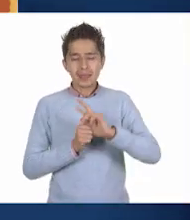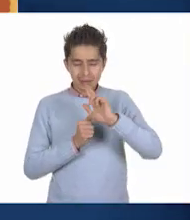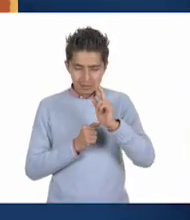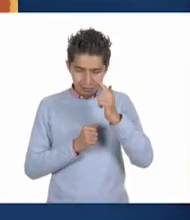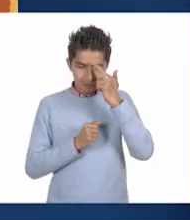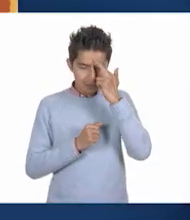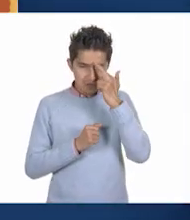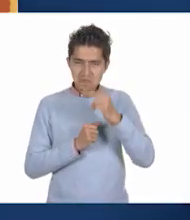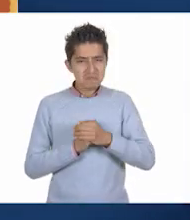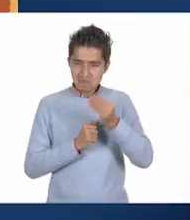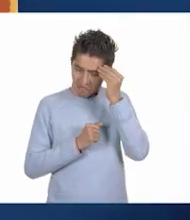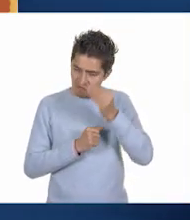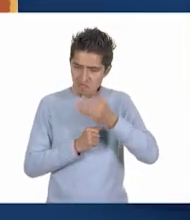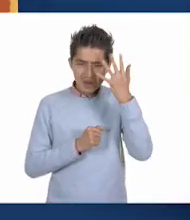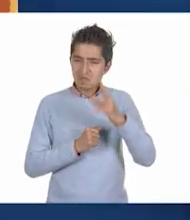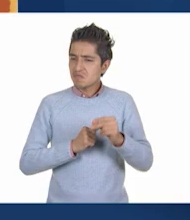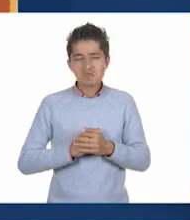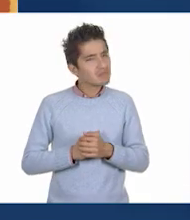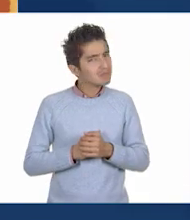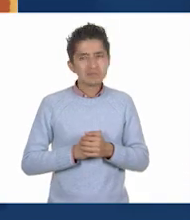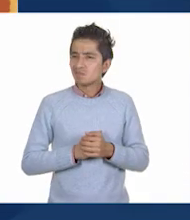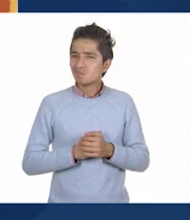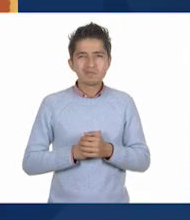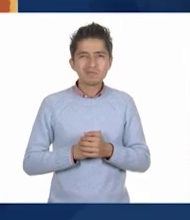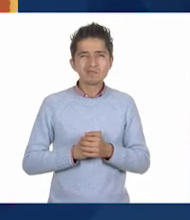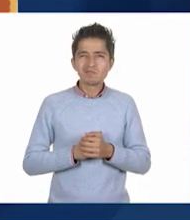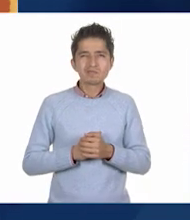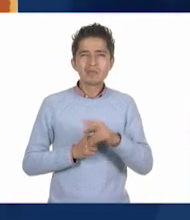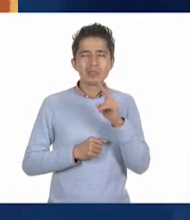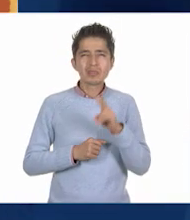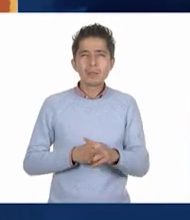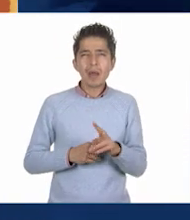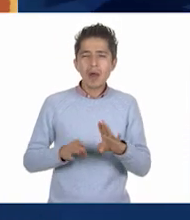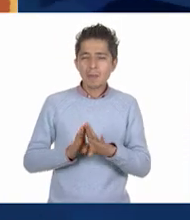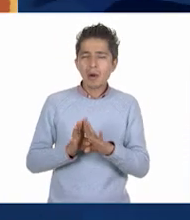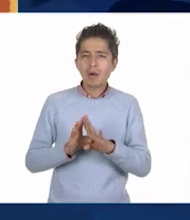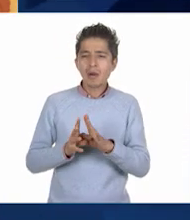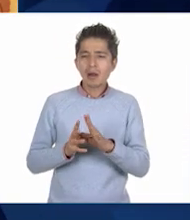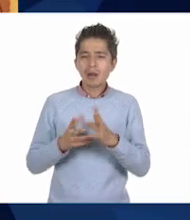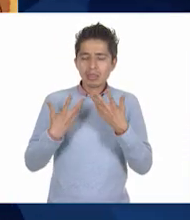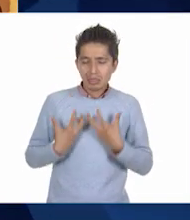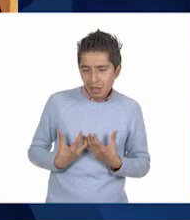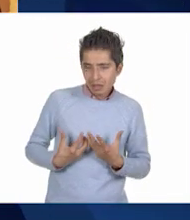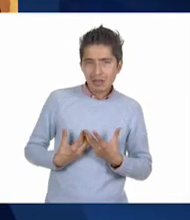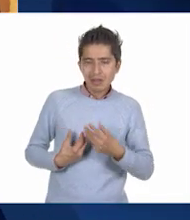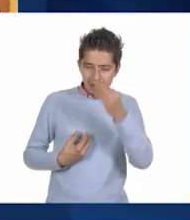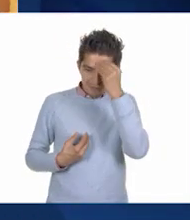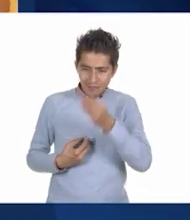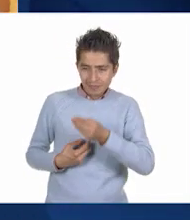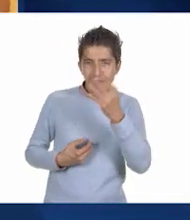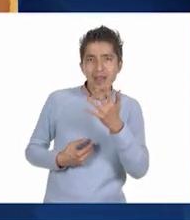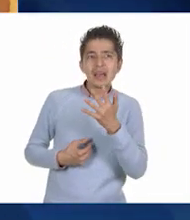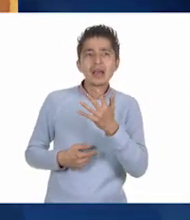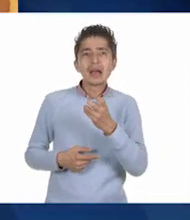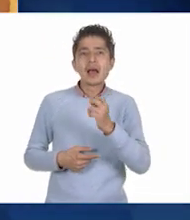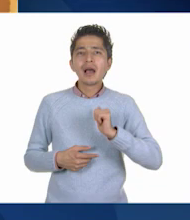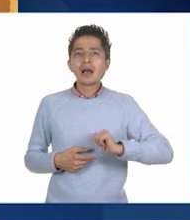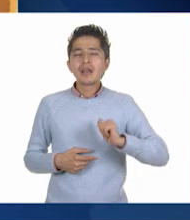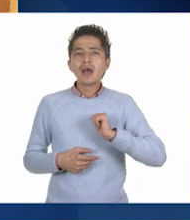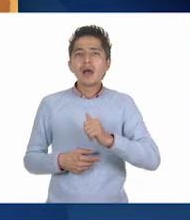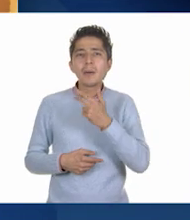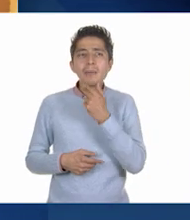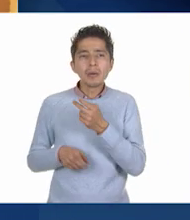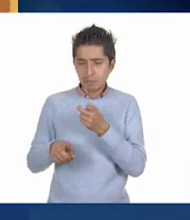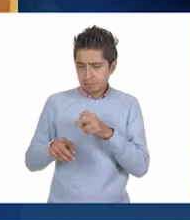nunca borrado, pobre, imbécil y triste del que se olvida de su origen, del antiguo peoncito que un día